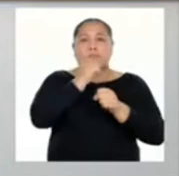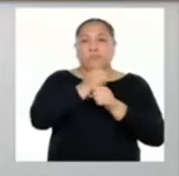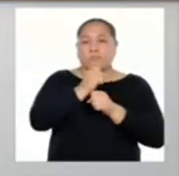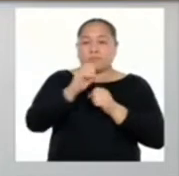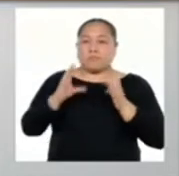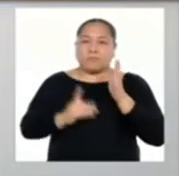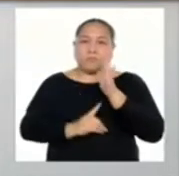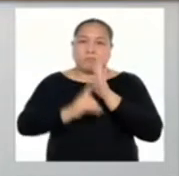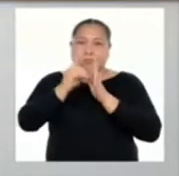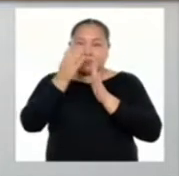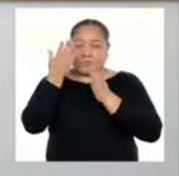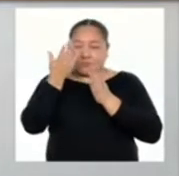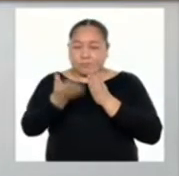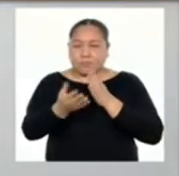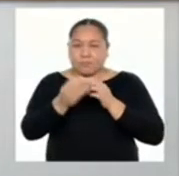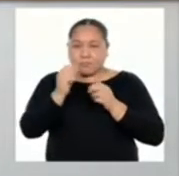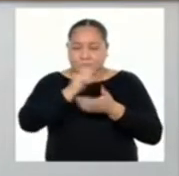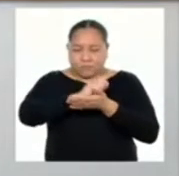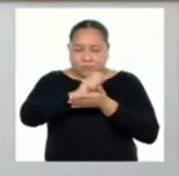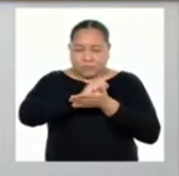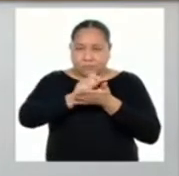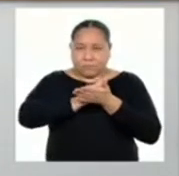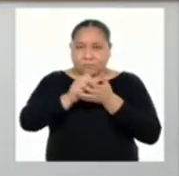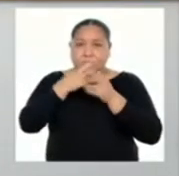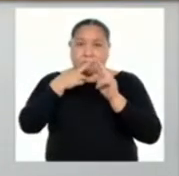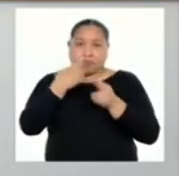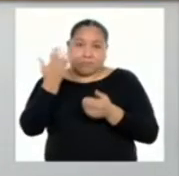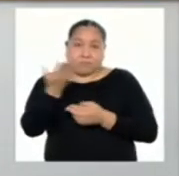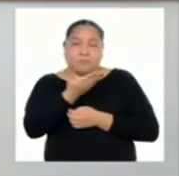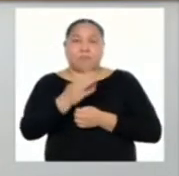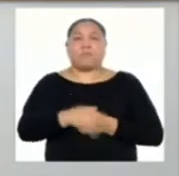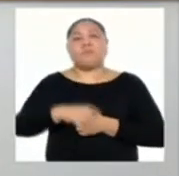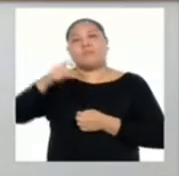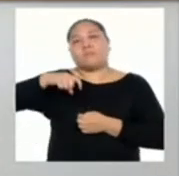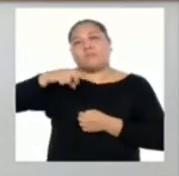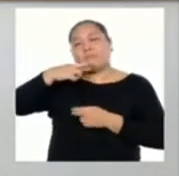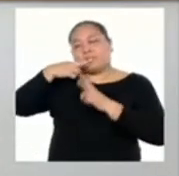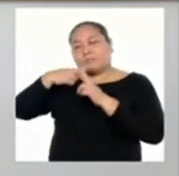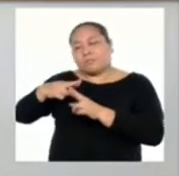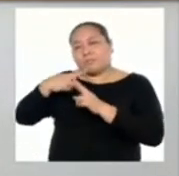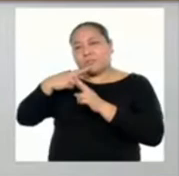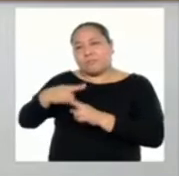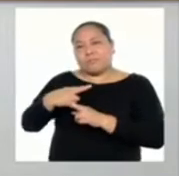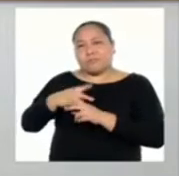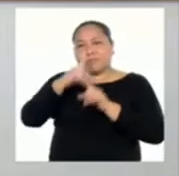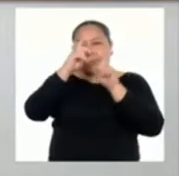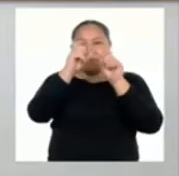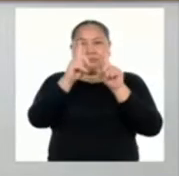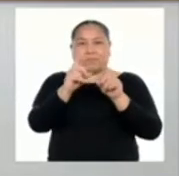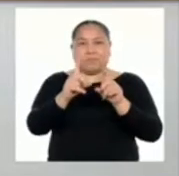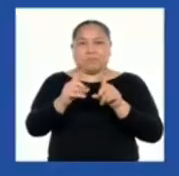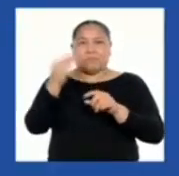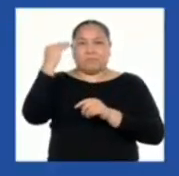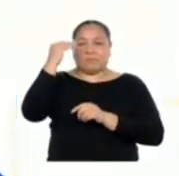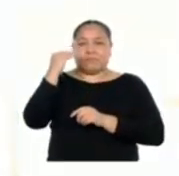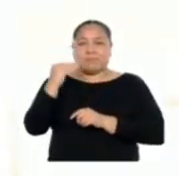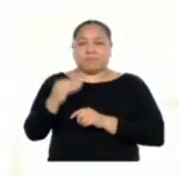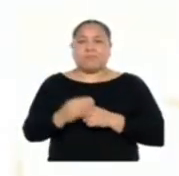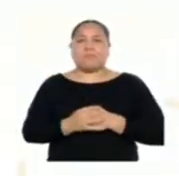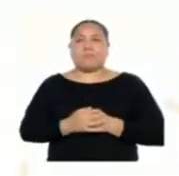para desarrollar la respuesta argumentada. Por lo tanto, iremos respondiendo a las siguientes